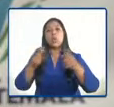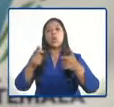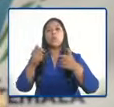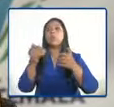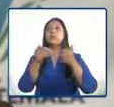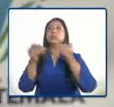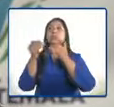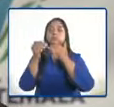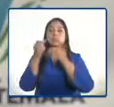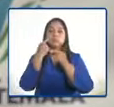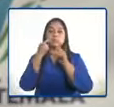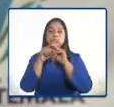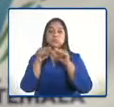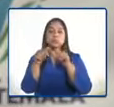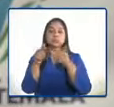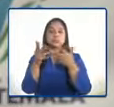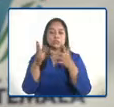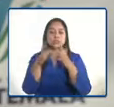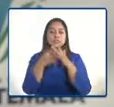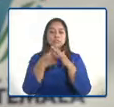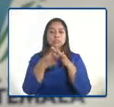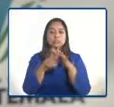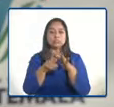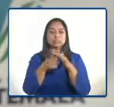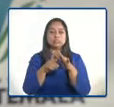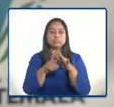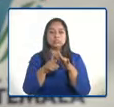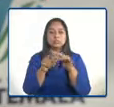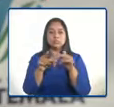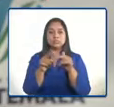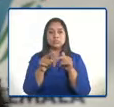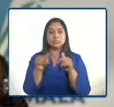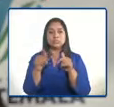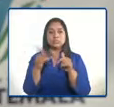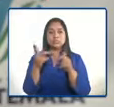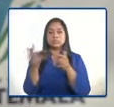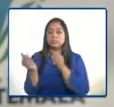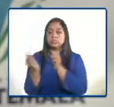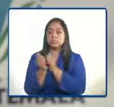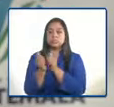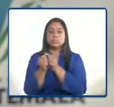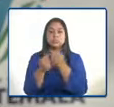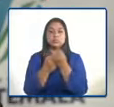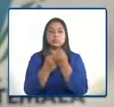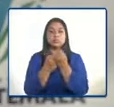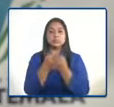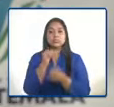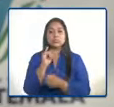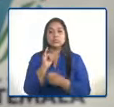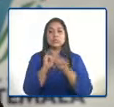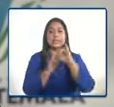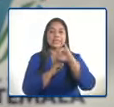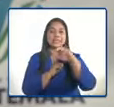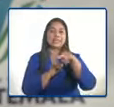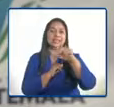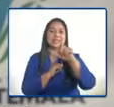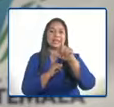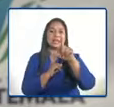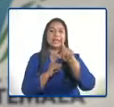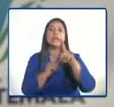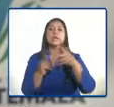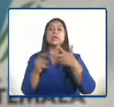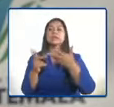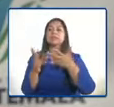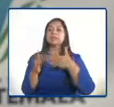construyendo, precisamente hemos iniciado y vamos a iniciar en conjunto con el apoyo de INL a empezar a certificar los